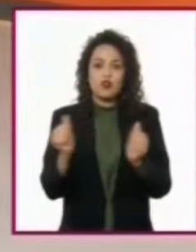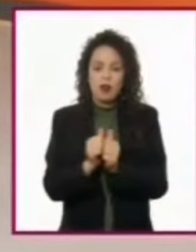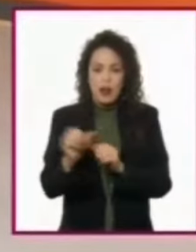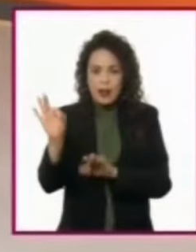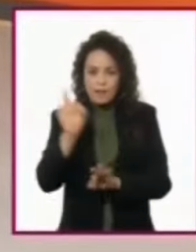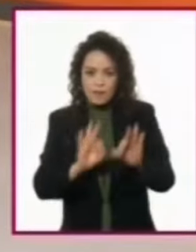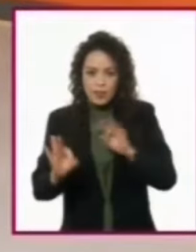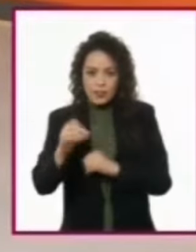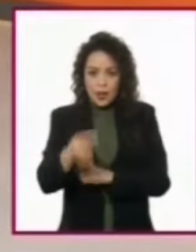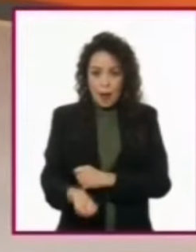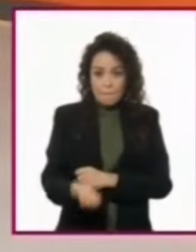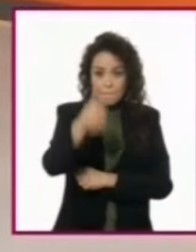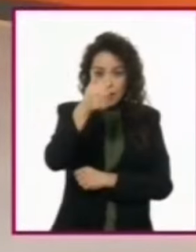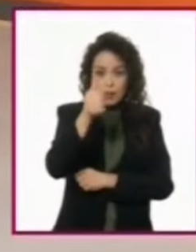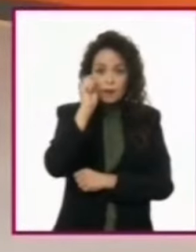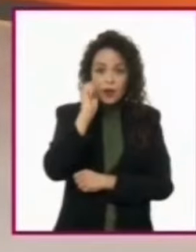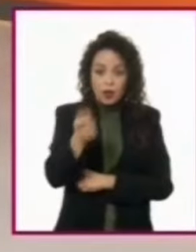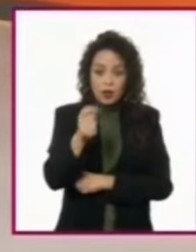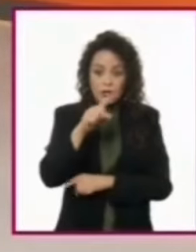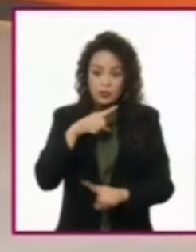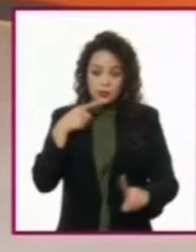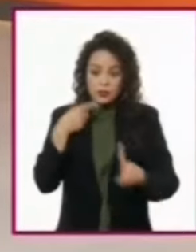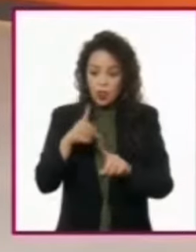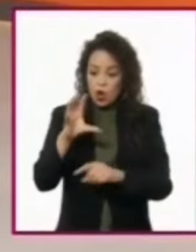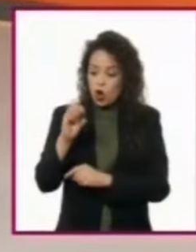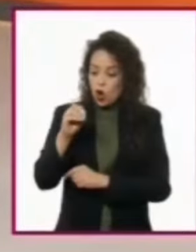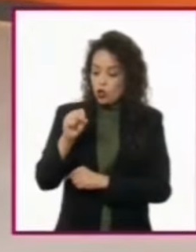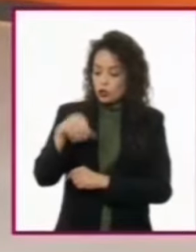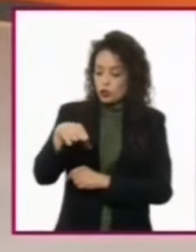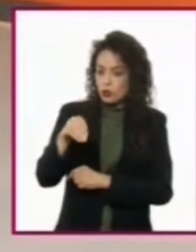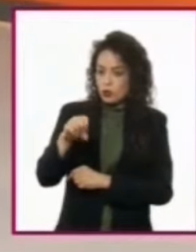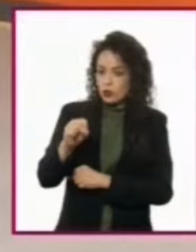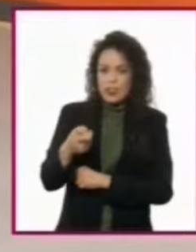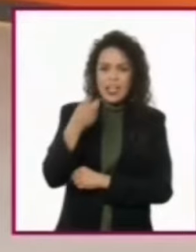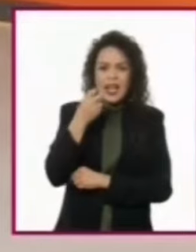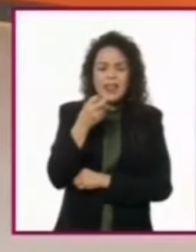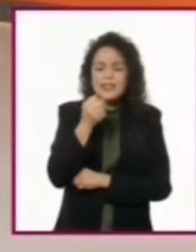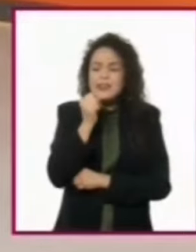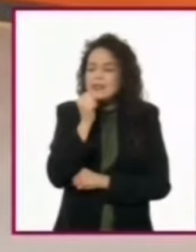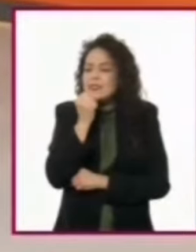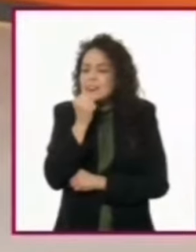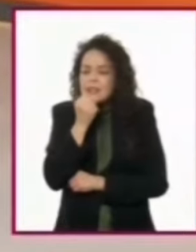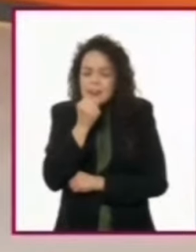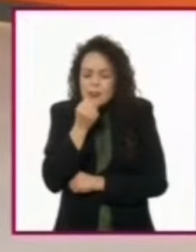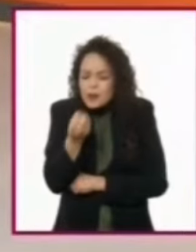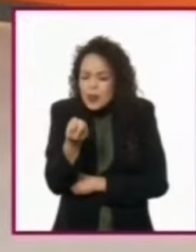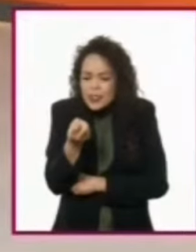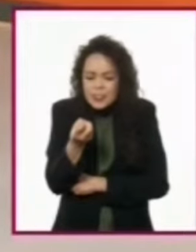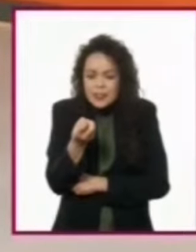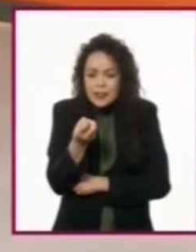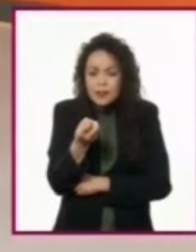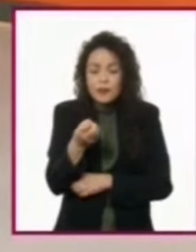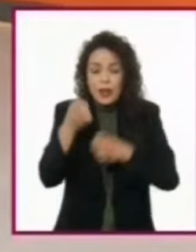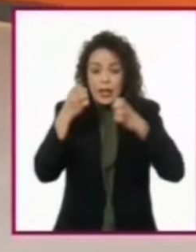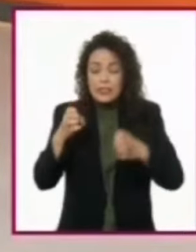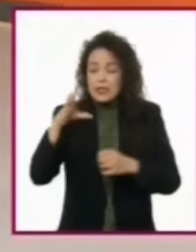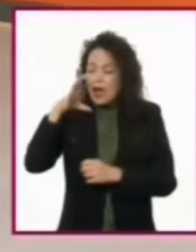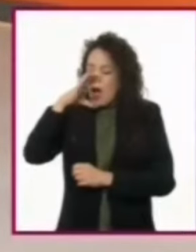del primer cosmos, es decir, esa fracción de segundo en la que el universo estaba tan